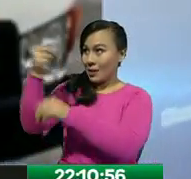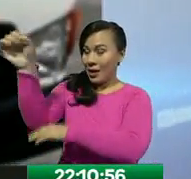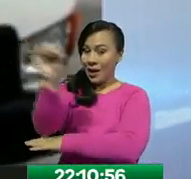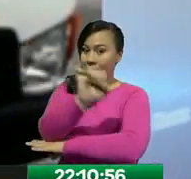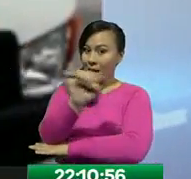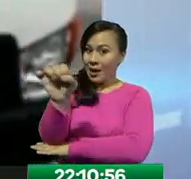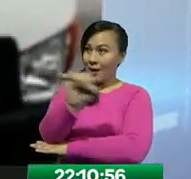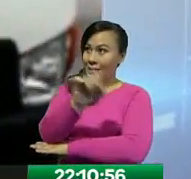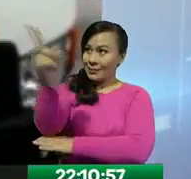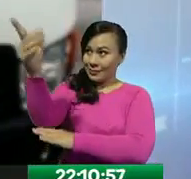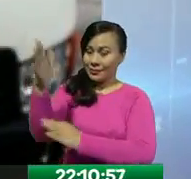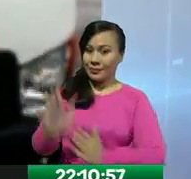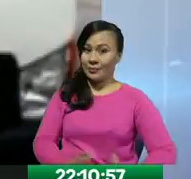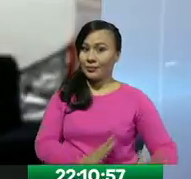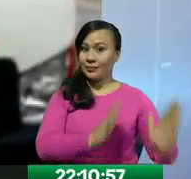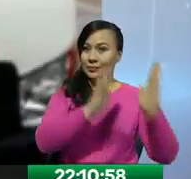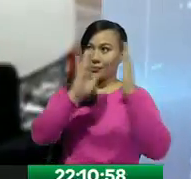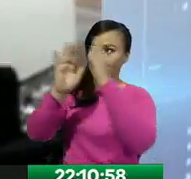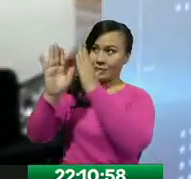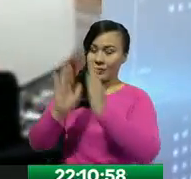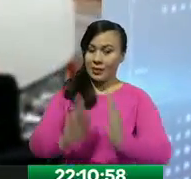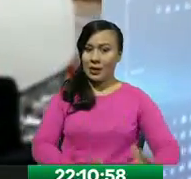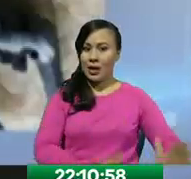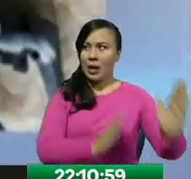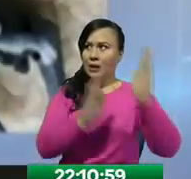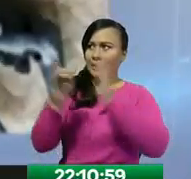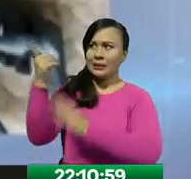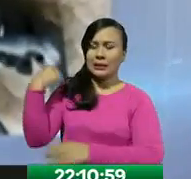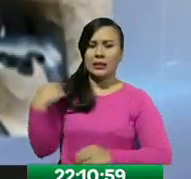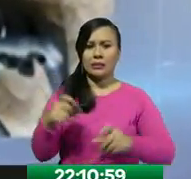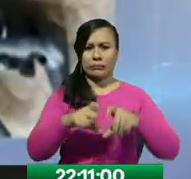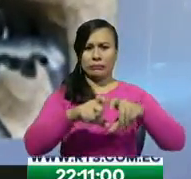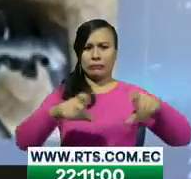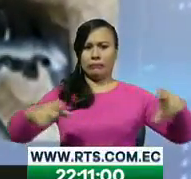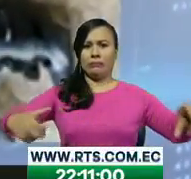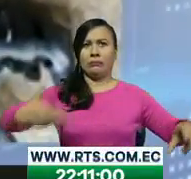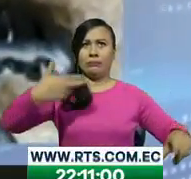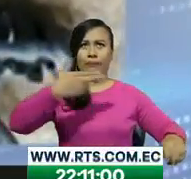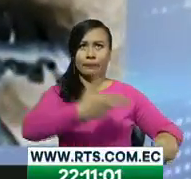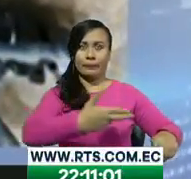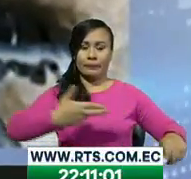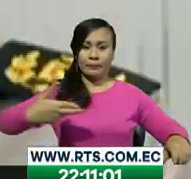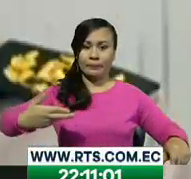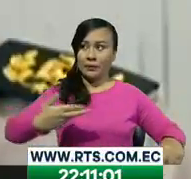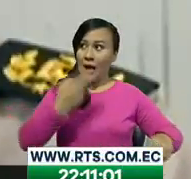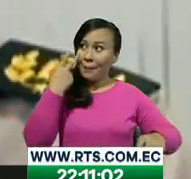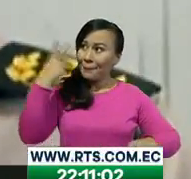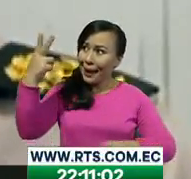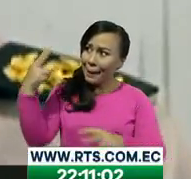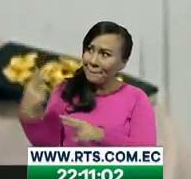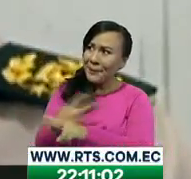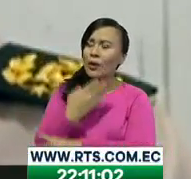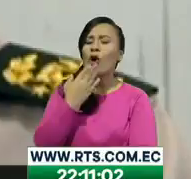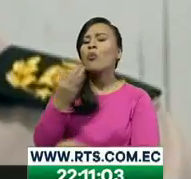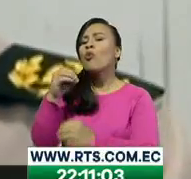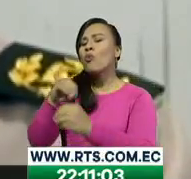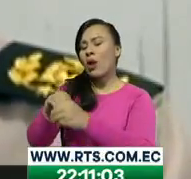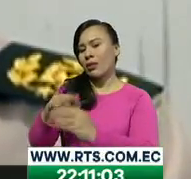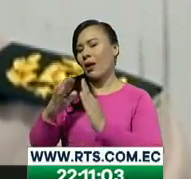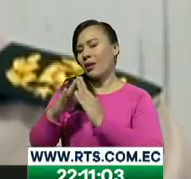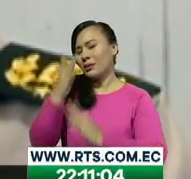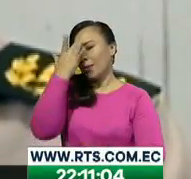camión en donde se encontró un fusil HK y una escopeta Mosberg, 45